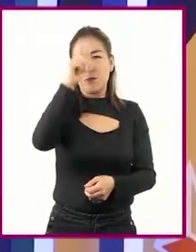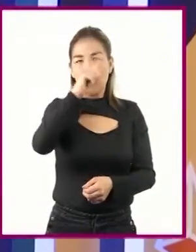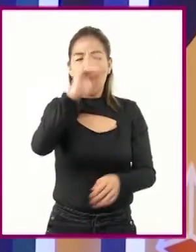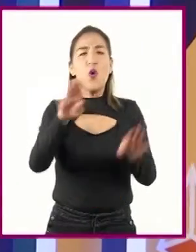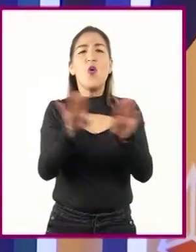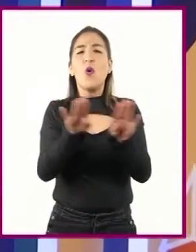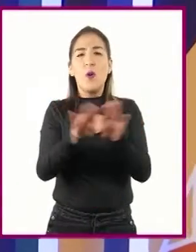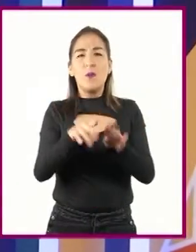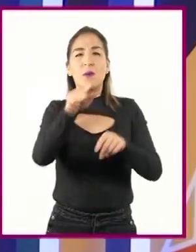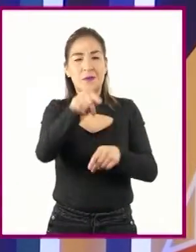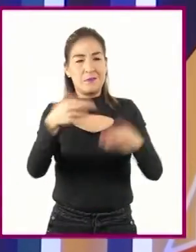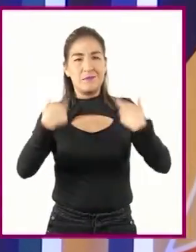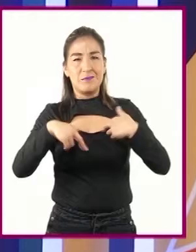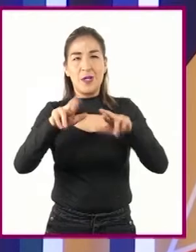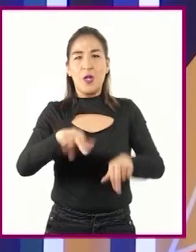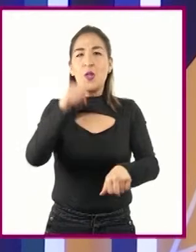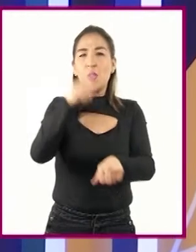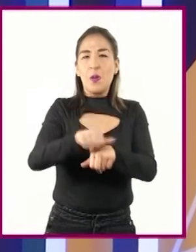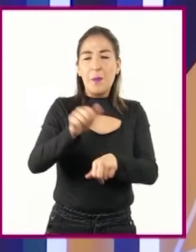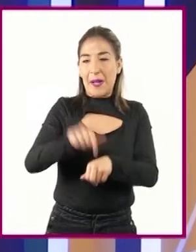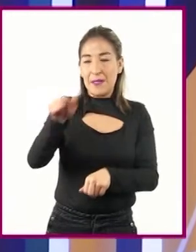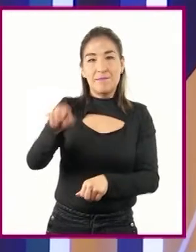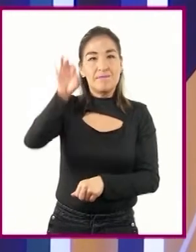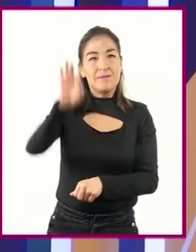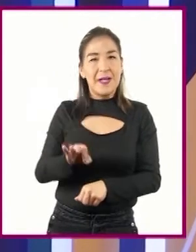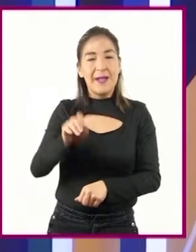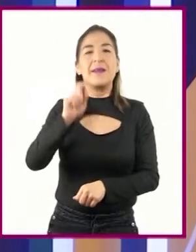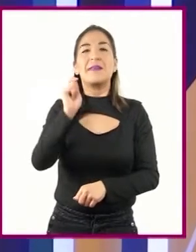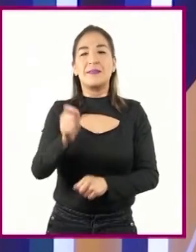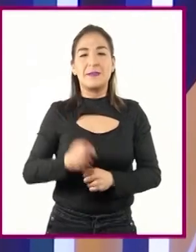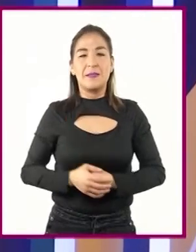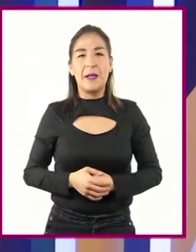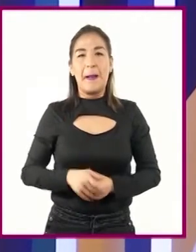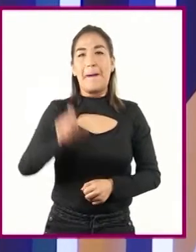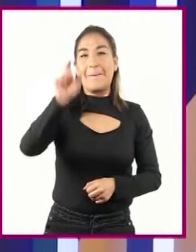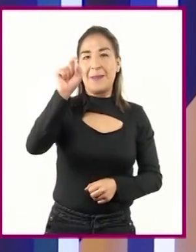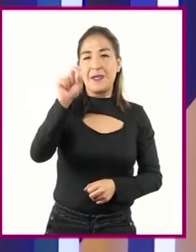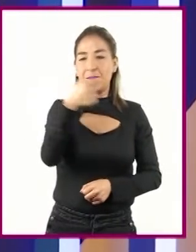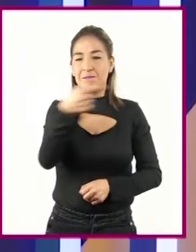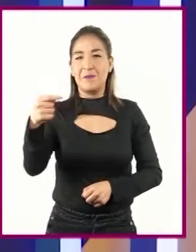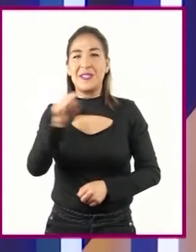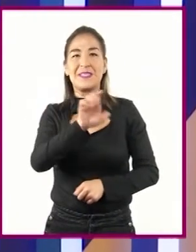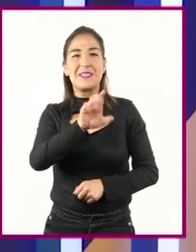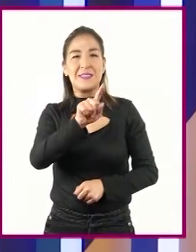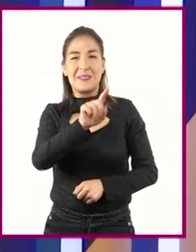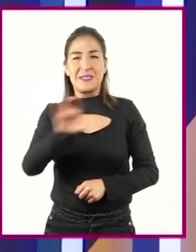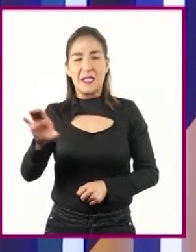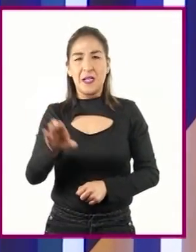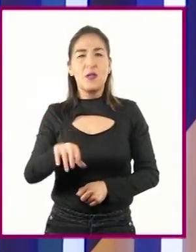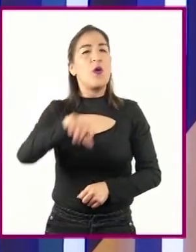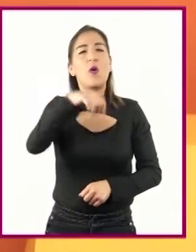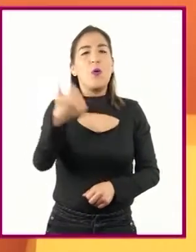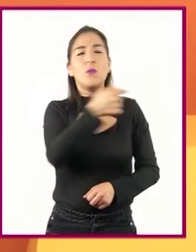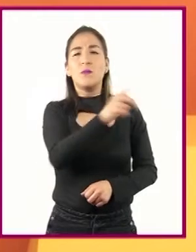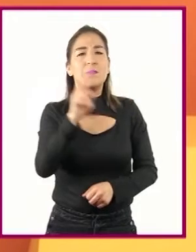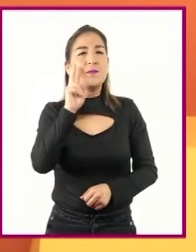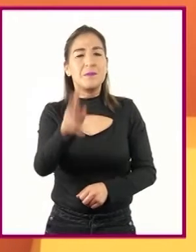representar operativamente el porcentaje es con la fracción 20 sobre 100. ¿Qué más observaste,